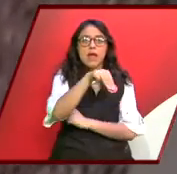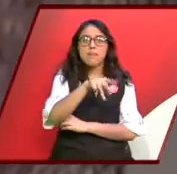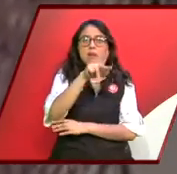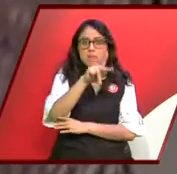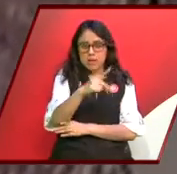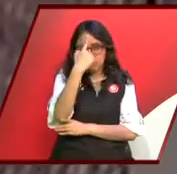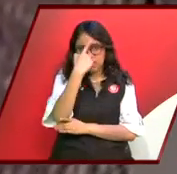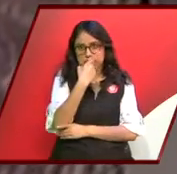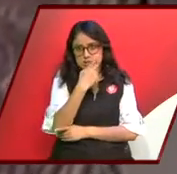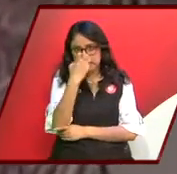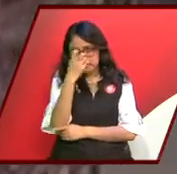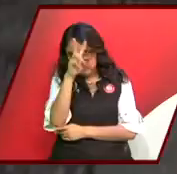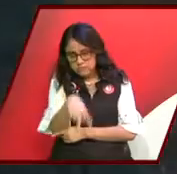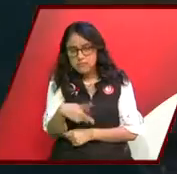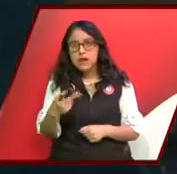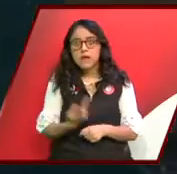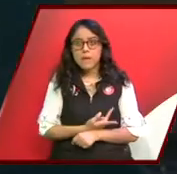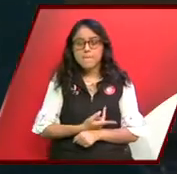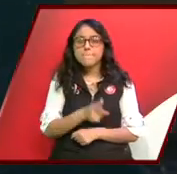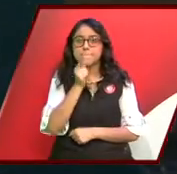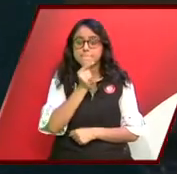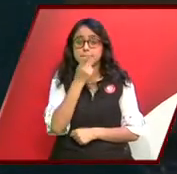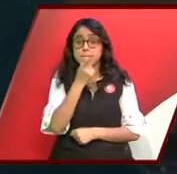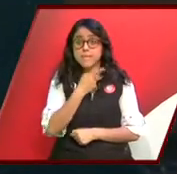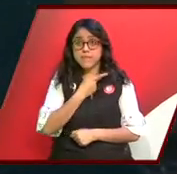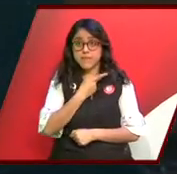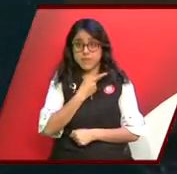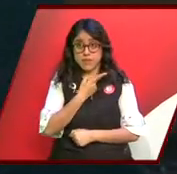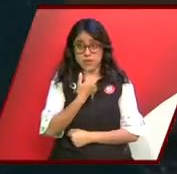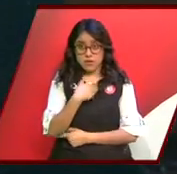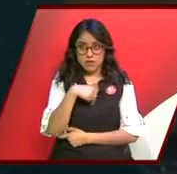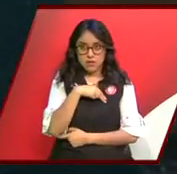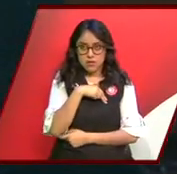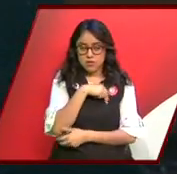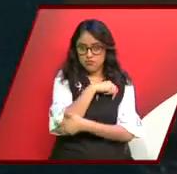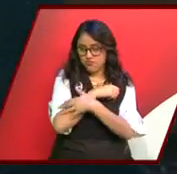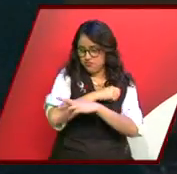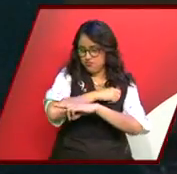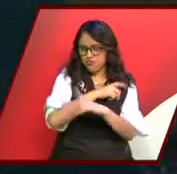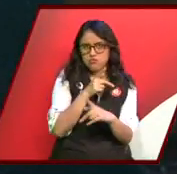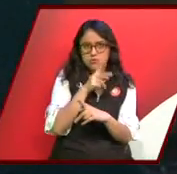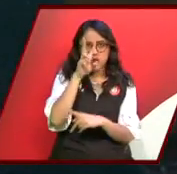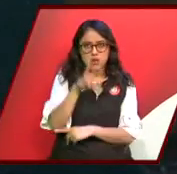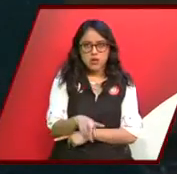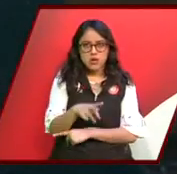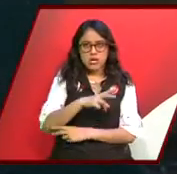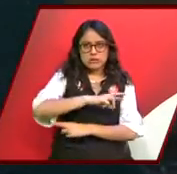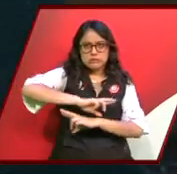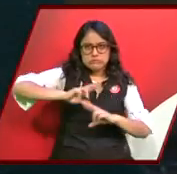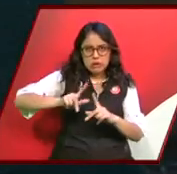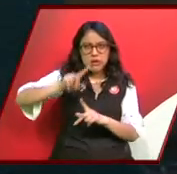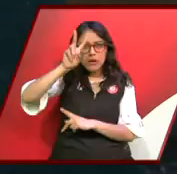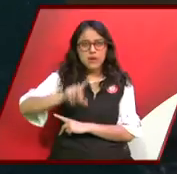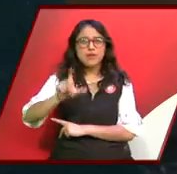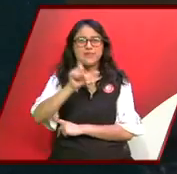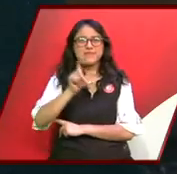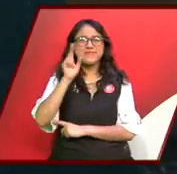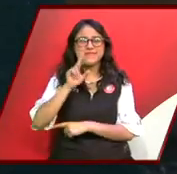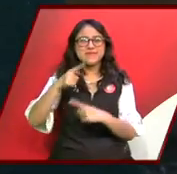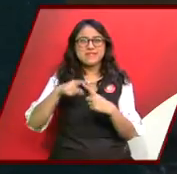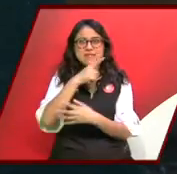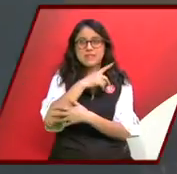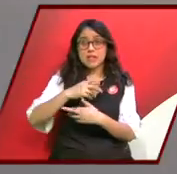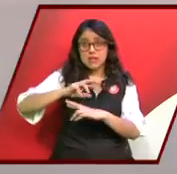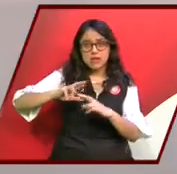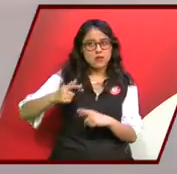Público, asegura. El oficial nos presentó cargos diciendo que su brazo lo tenía lastimado, que casi dislocado, cuando de hecho el que tiene el brazo